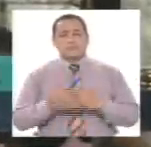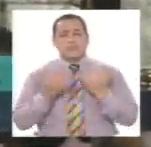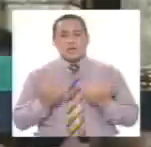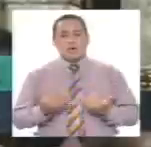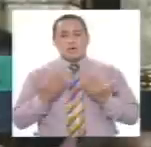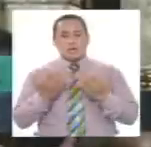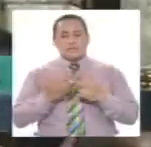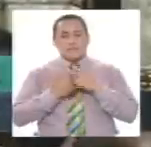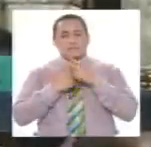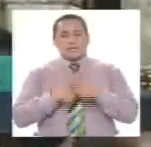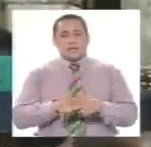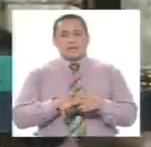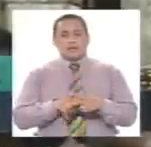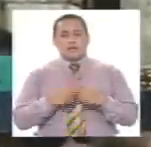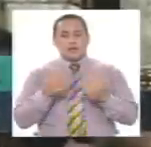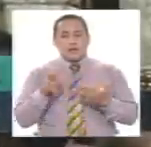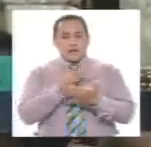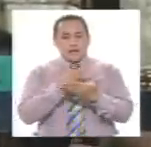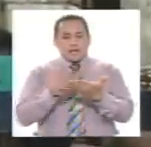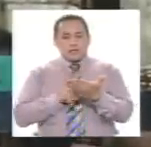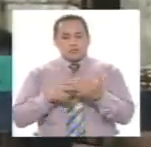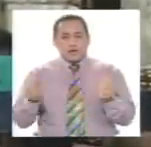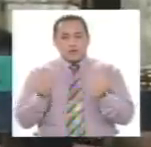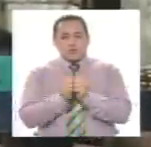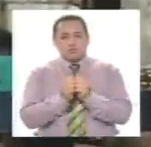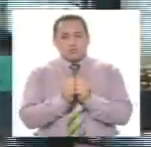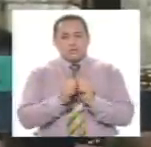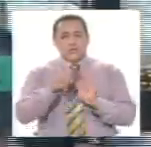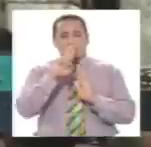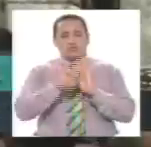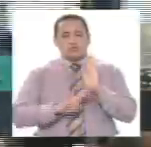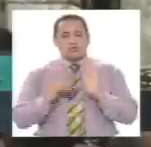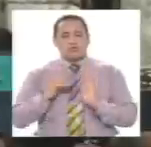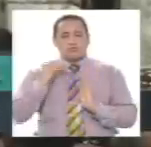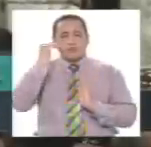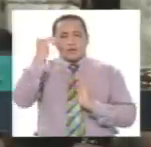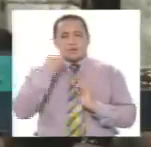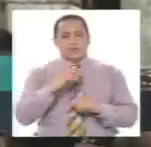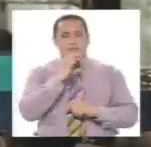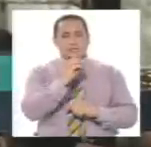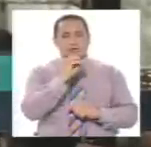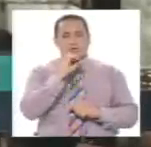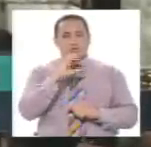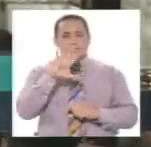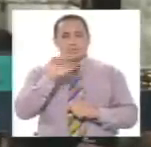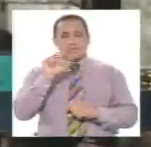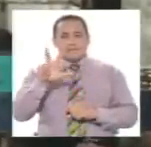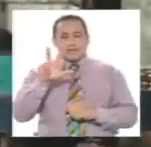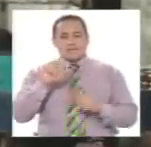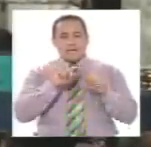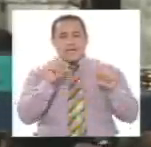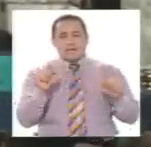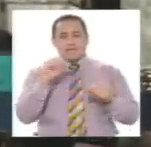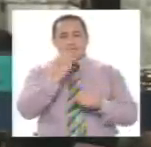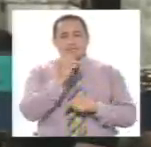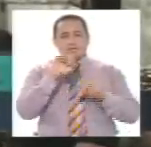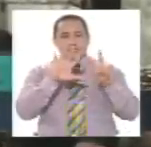Seguidamente se procederá a la lectura conjunta de las resoluciones supremas de las 053 a las